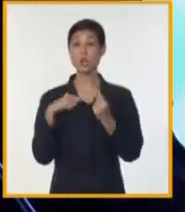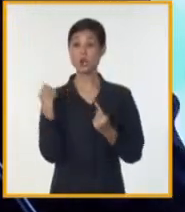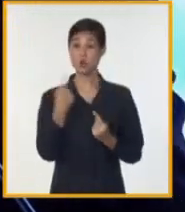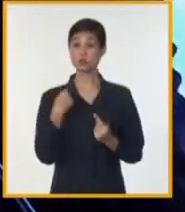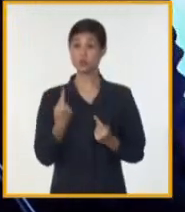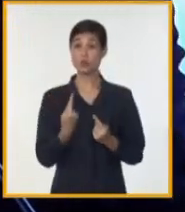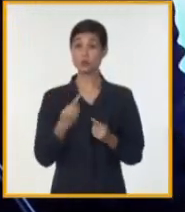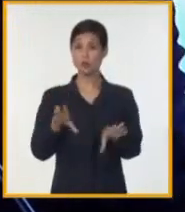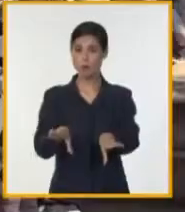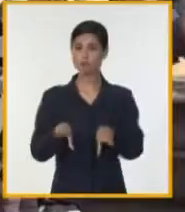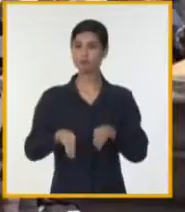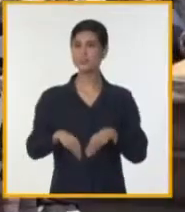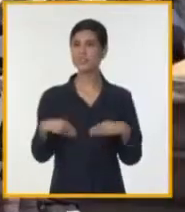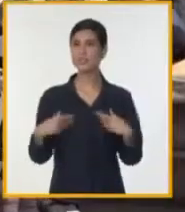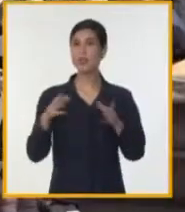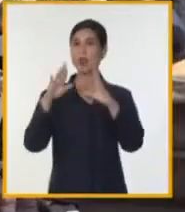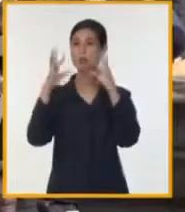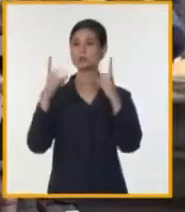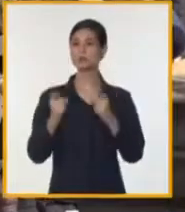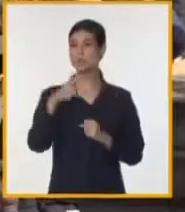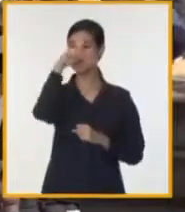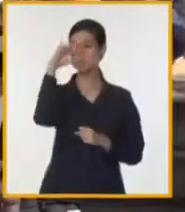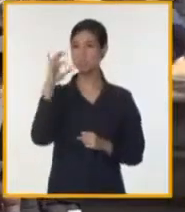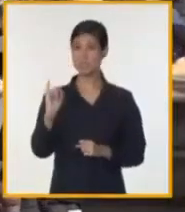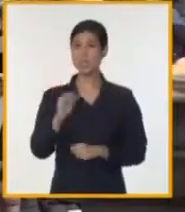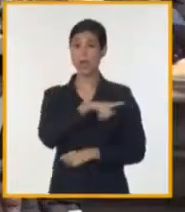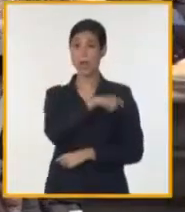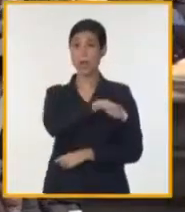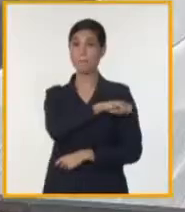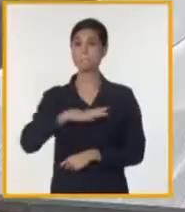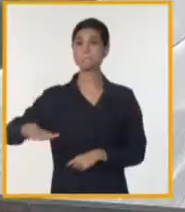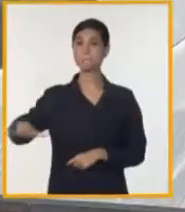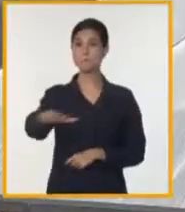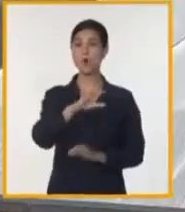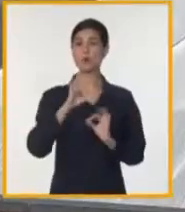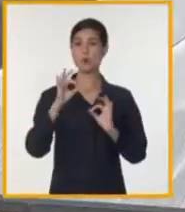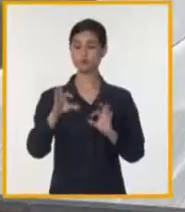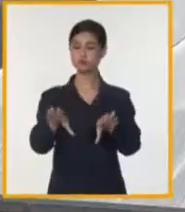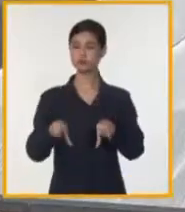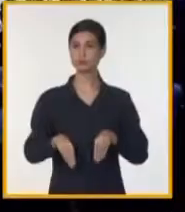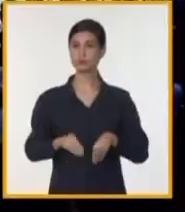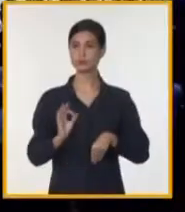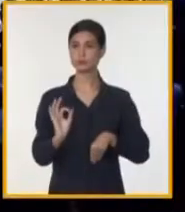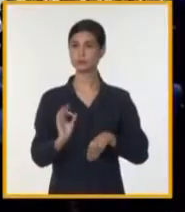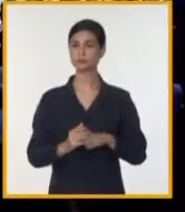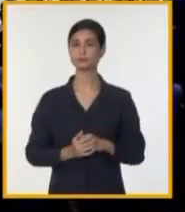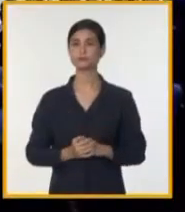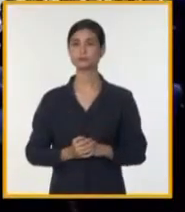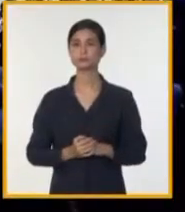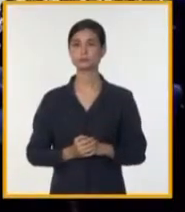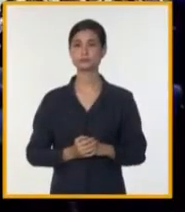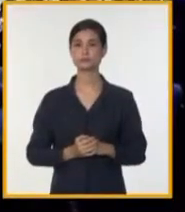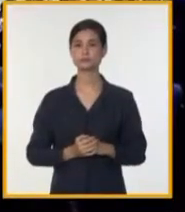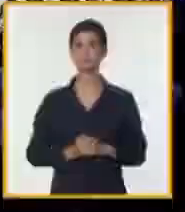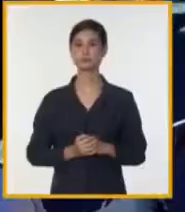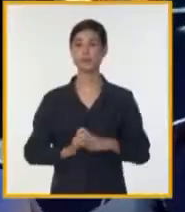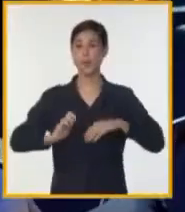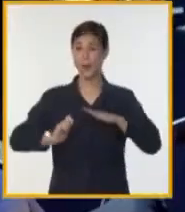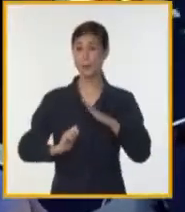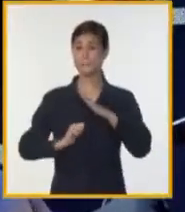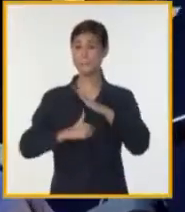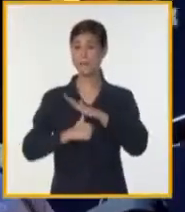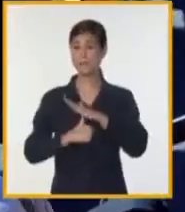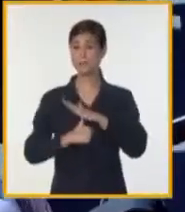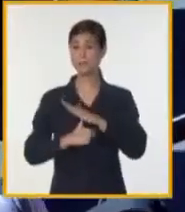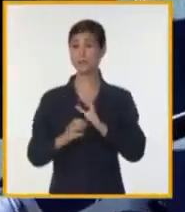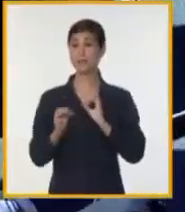comicios y decimos que sí. El pueblo ha hablado y se hará su voluntad. Al término de la ceremonia, el presidente sudafricano saludó